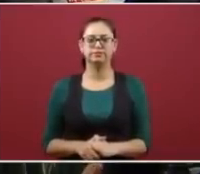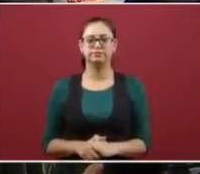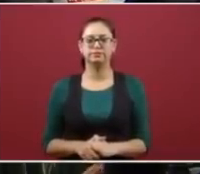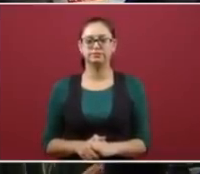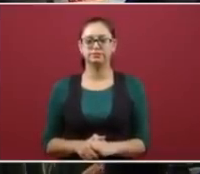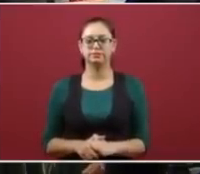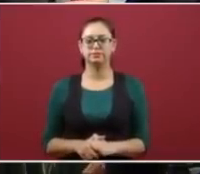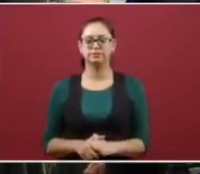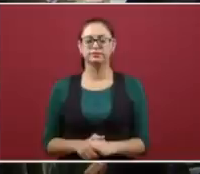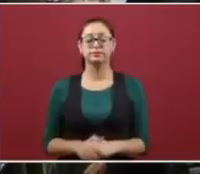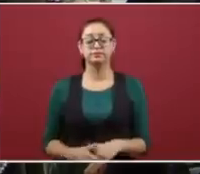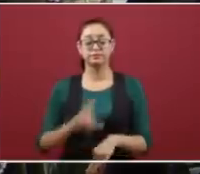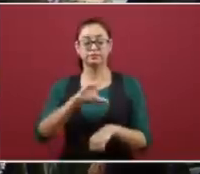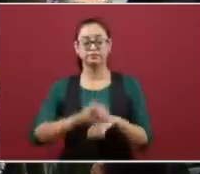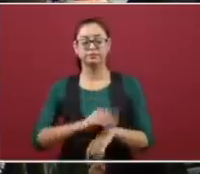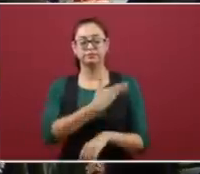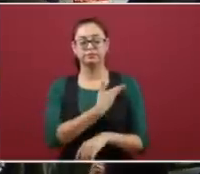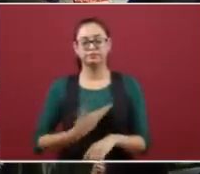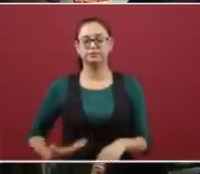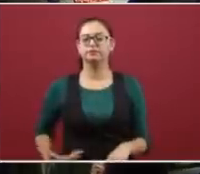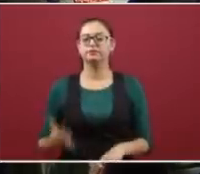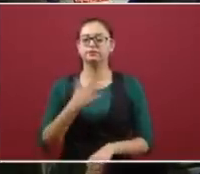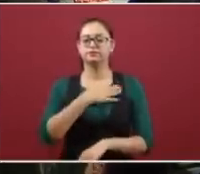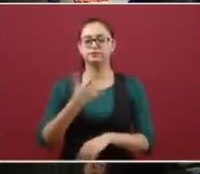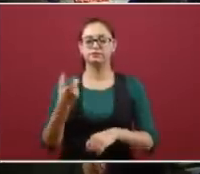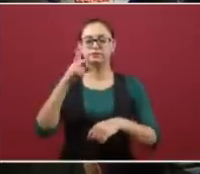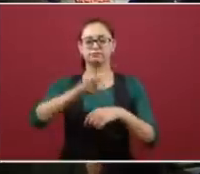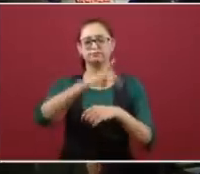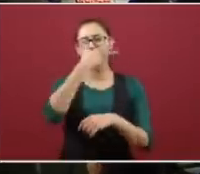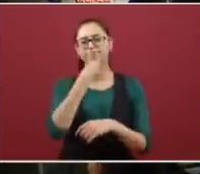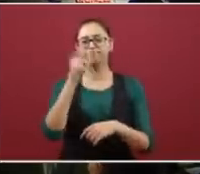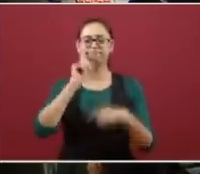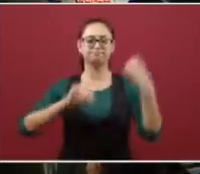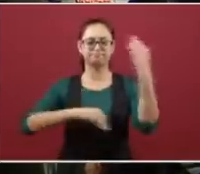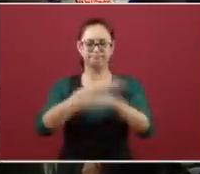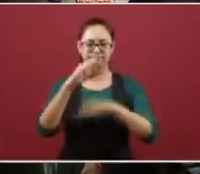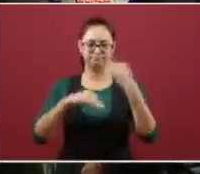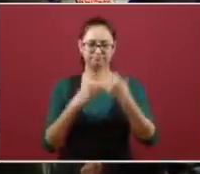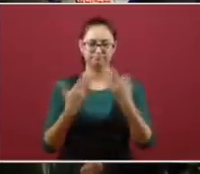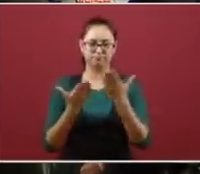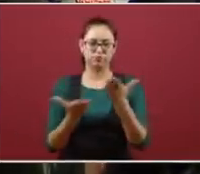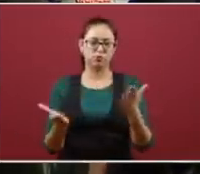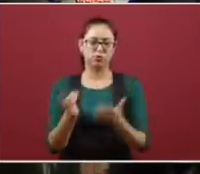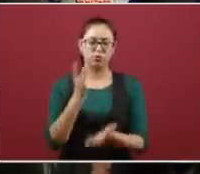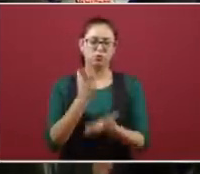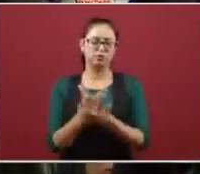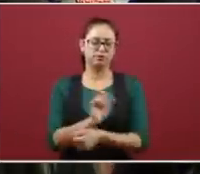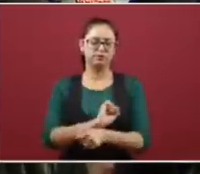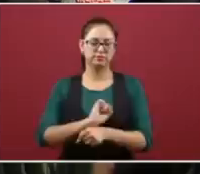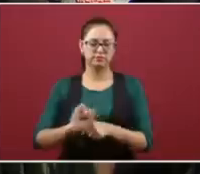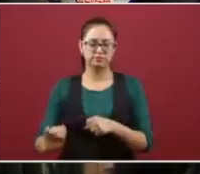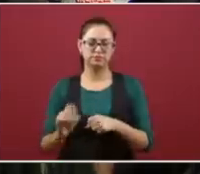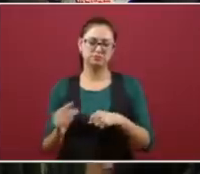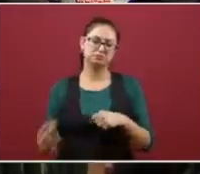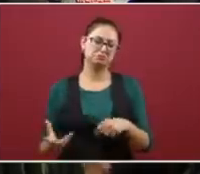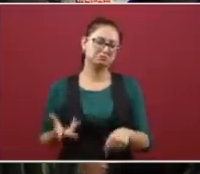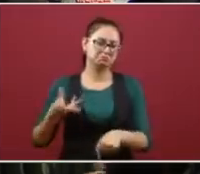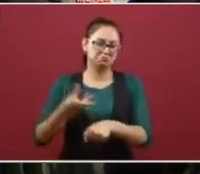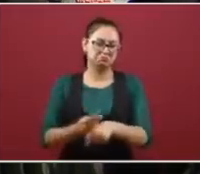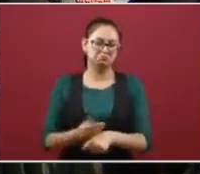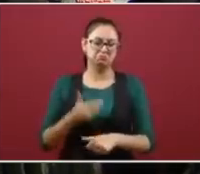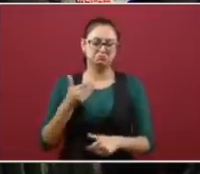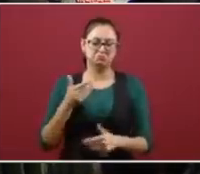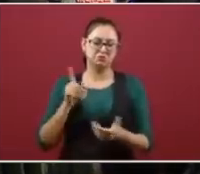con su permiso señor presidente muy buenos días a todos ya todos simplemente para complementar sobre el proceso